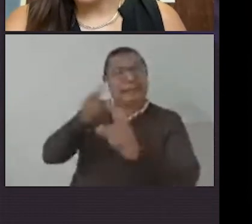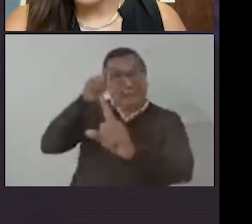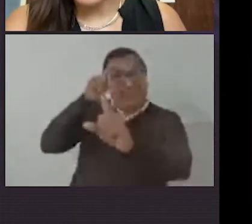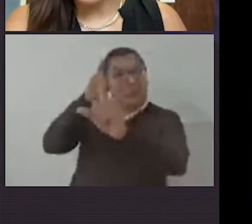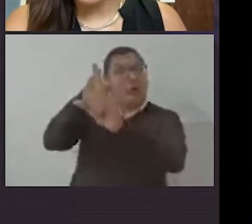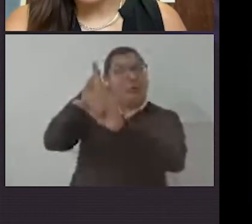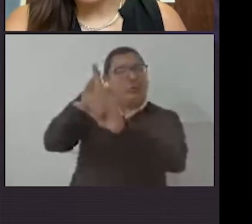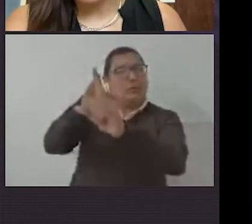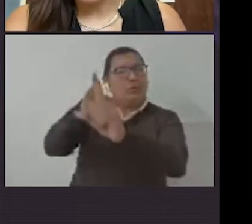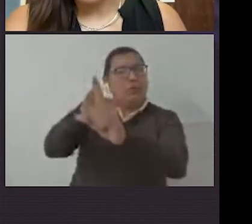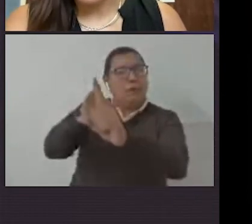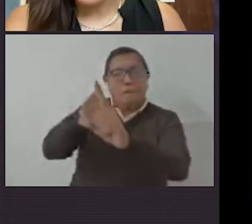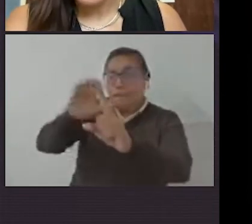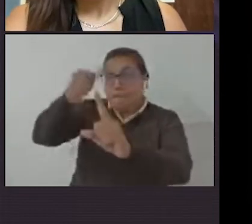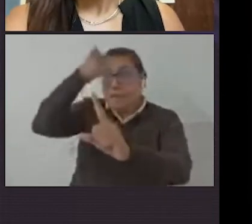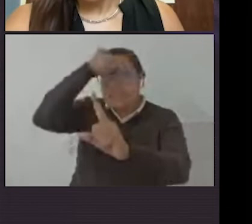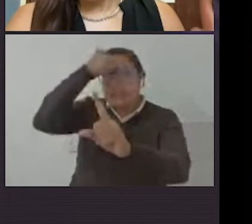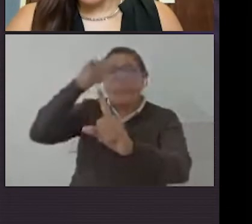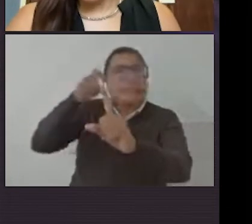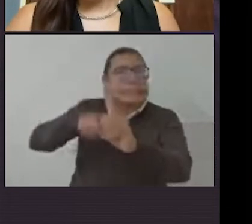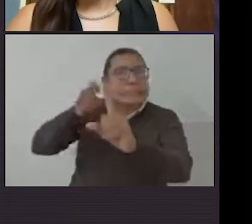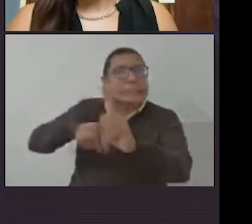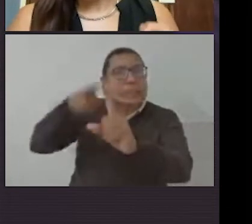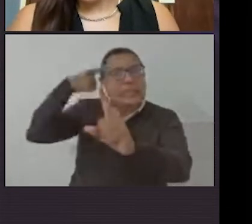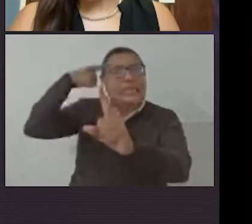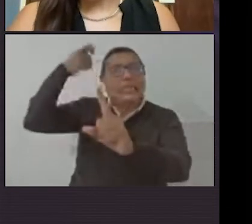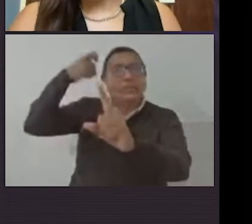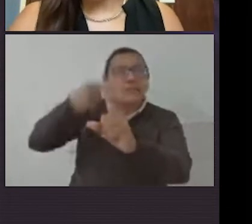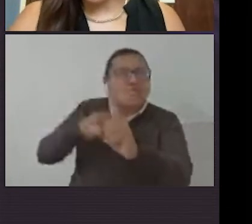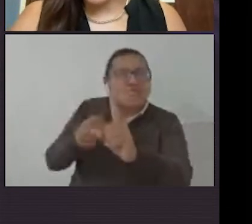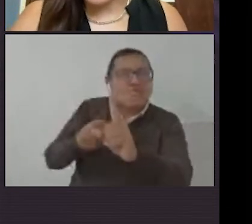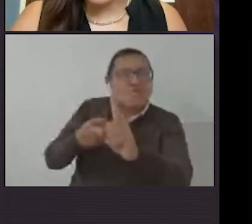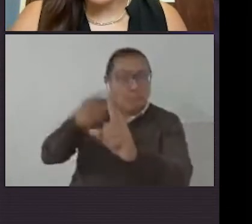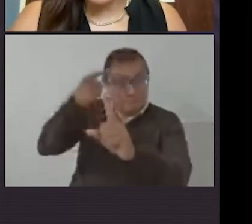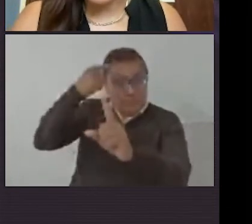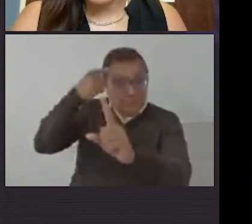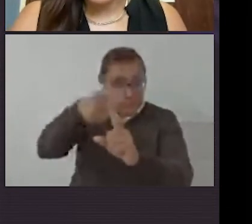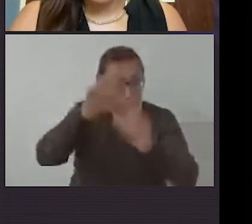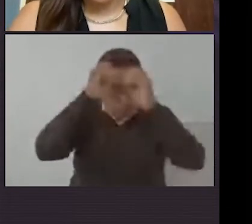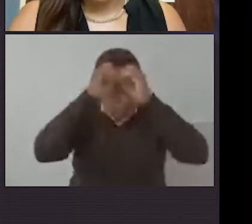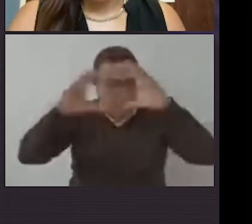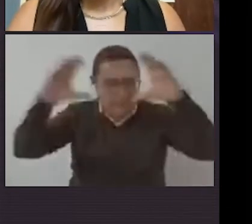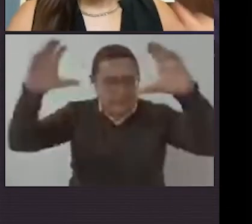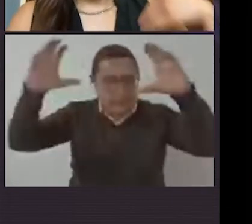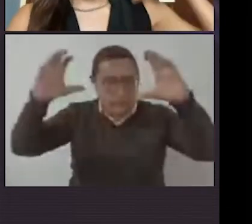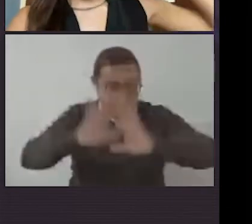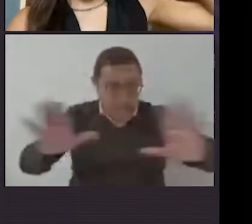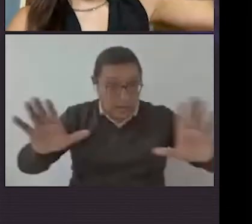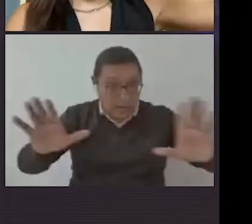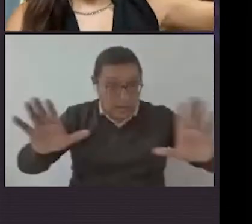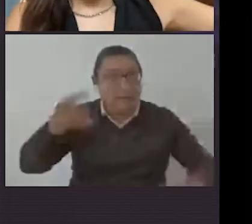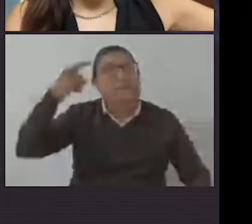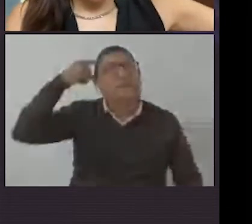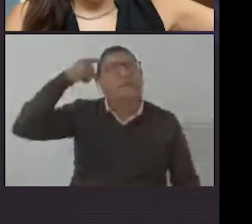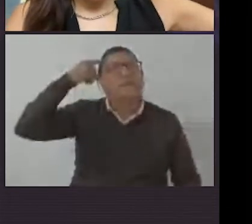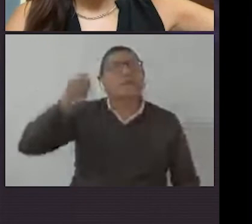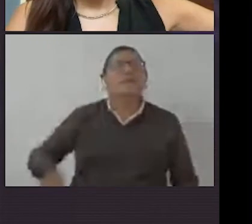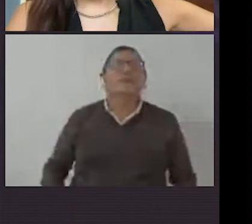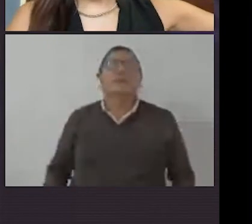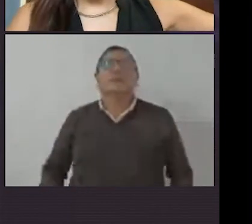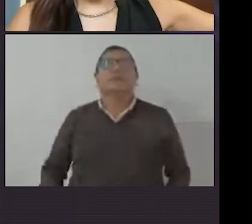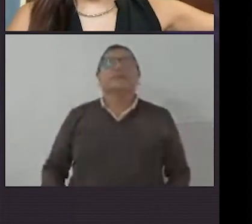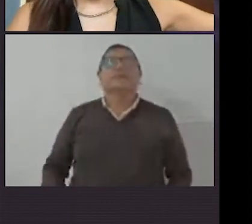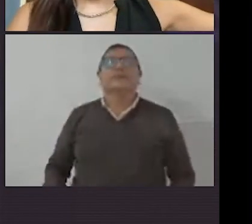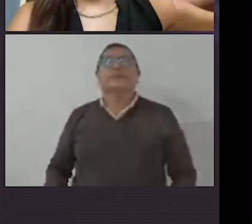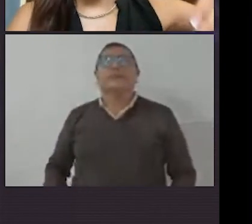Piensa en ese reto. Y ahora quiero que te imagines dentro de una semana.